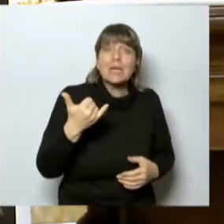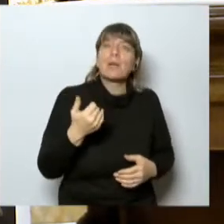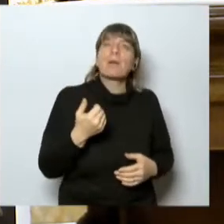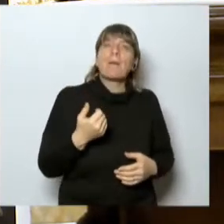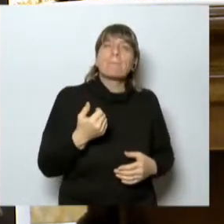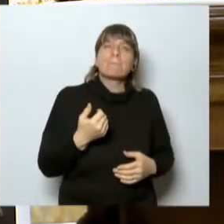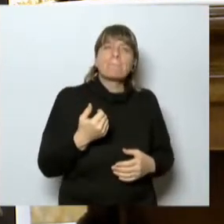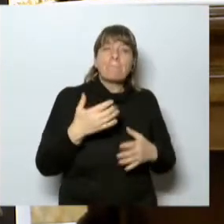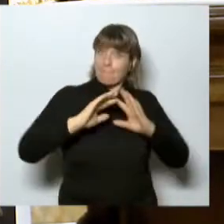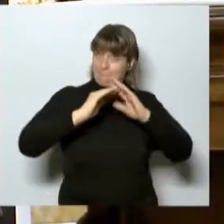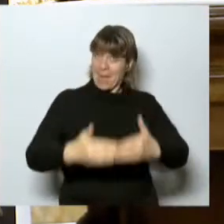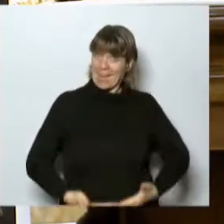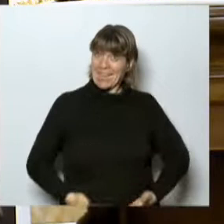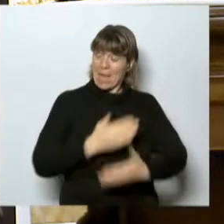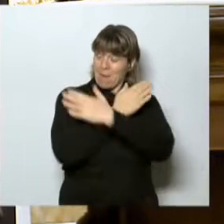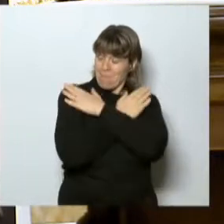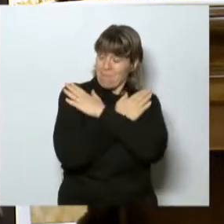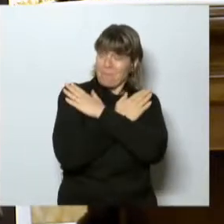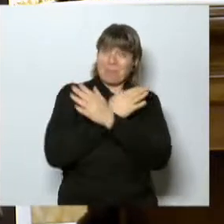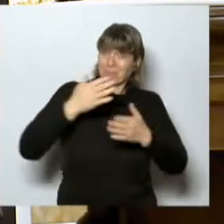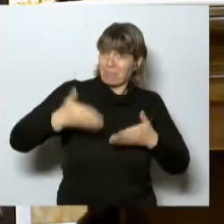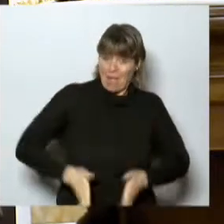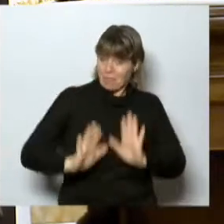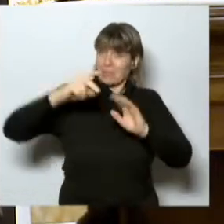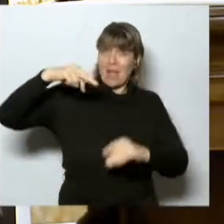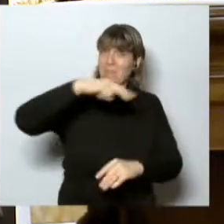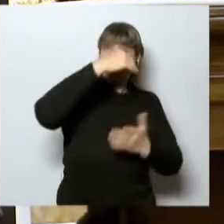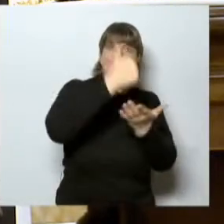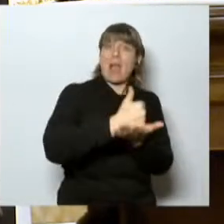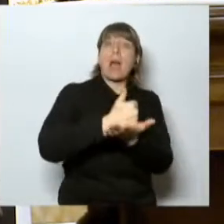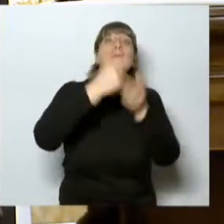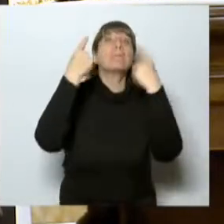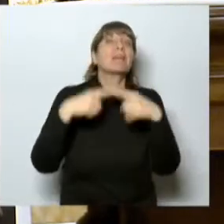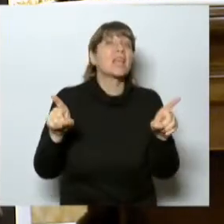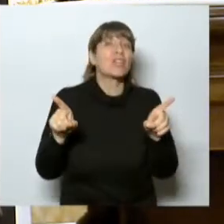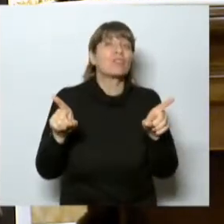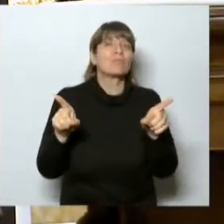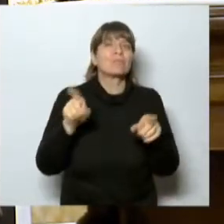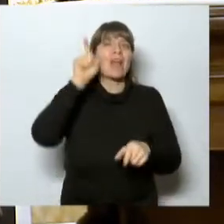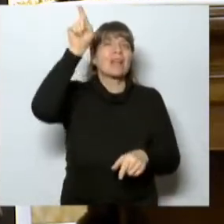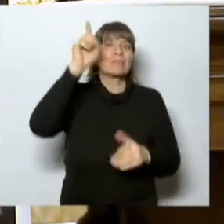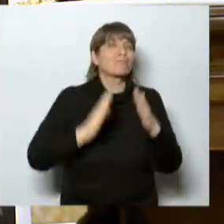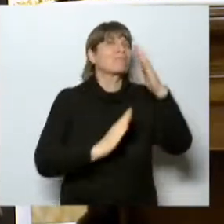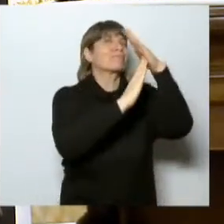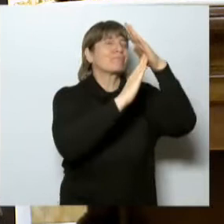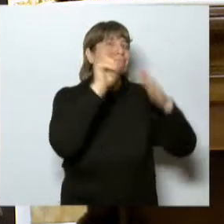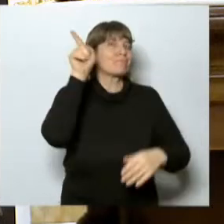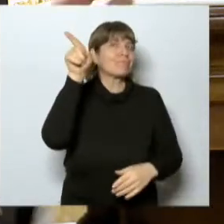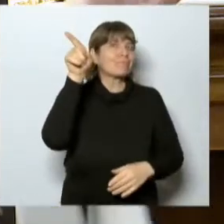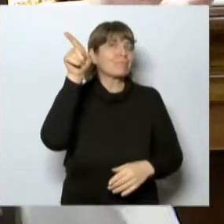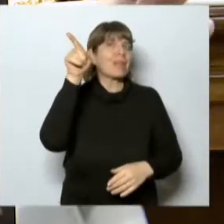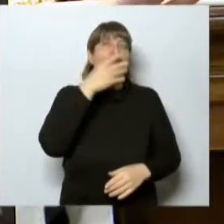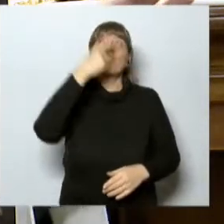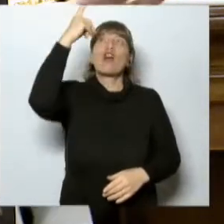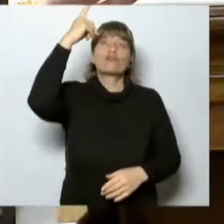el seno purísimo de la Virgen, nace, camina, está, pero es el totalmente otro. Es el